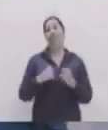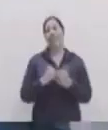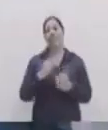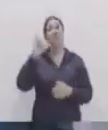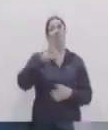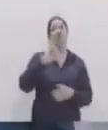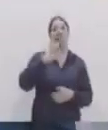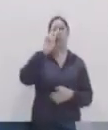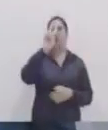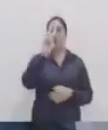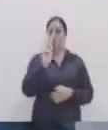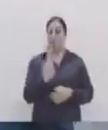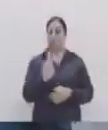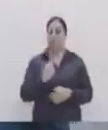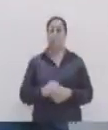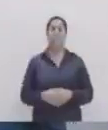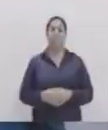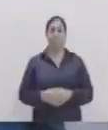de energía.